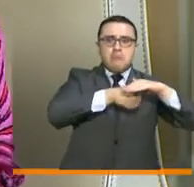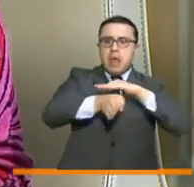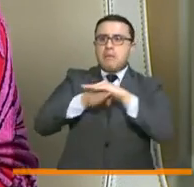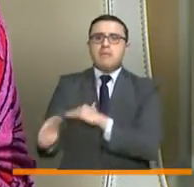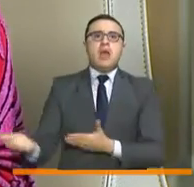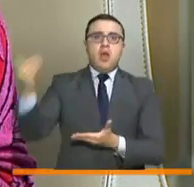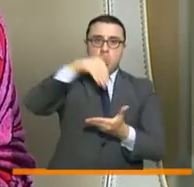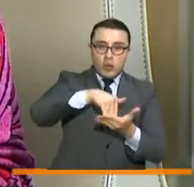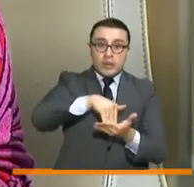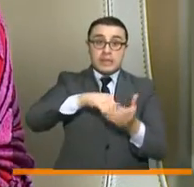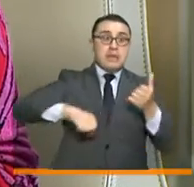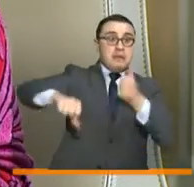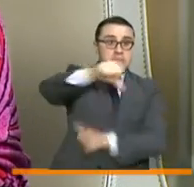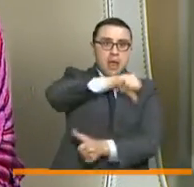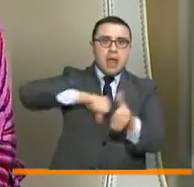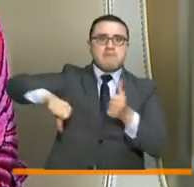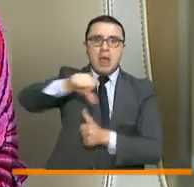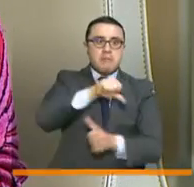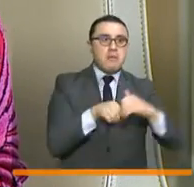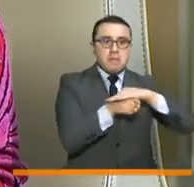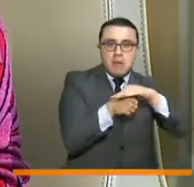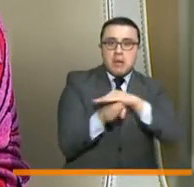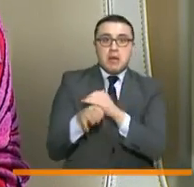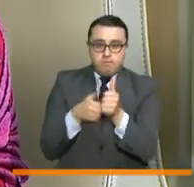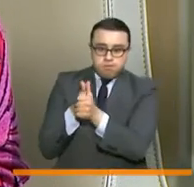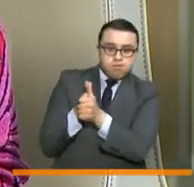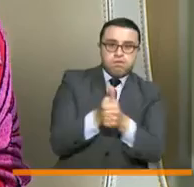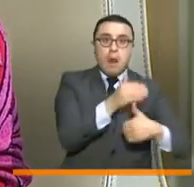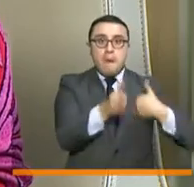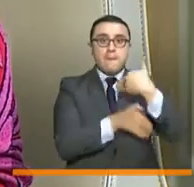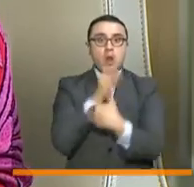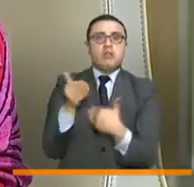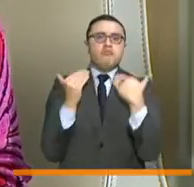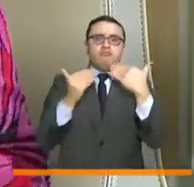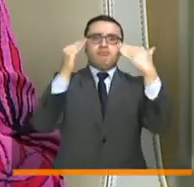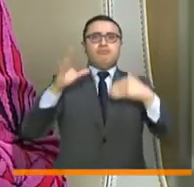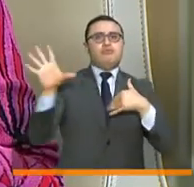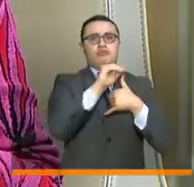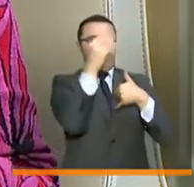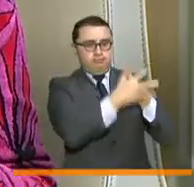solamente pioneros, sino están acompañando un proceso que va a ser muy útil para todo el país, presidente.